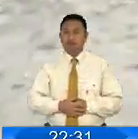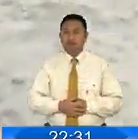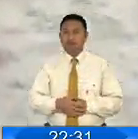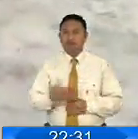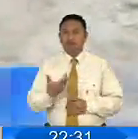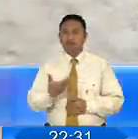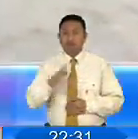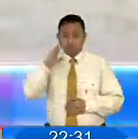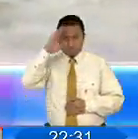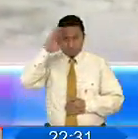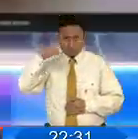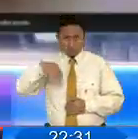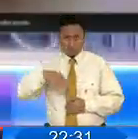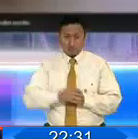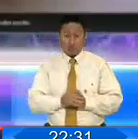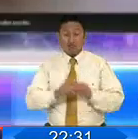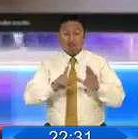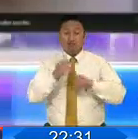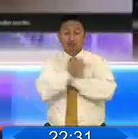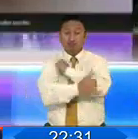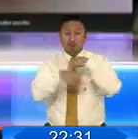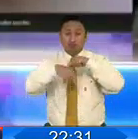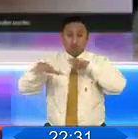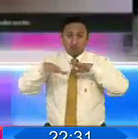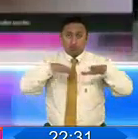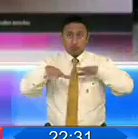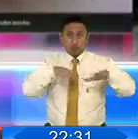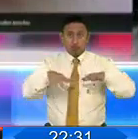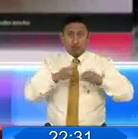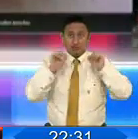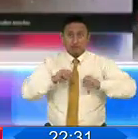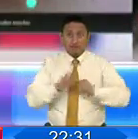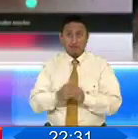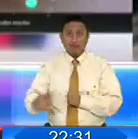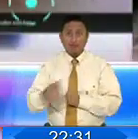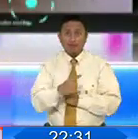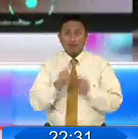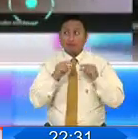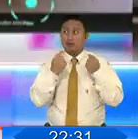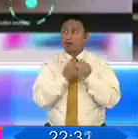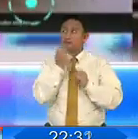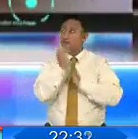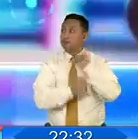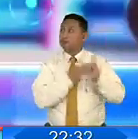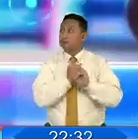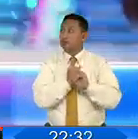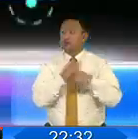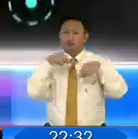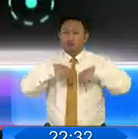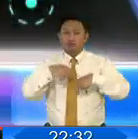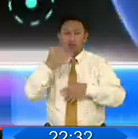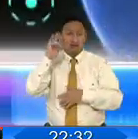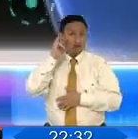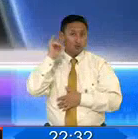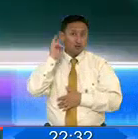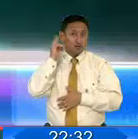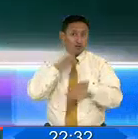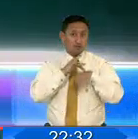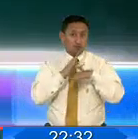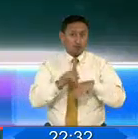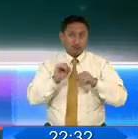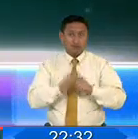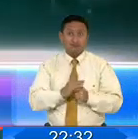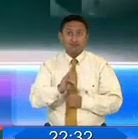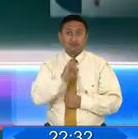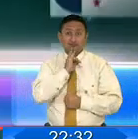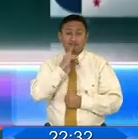Coordinación regional de las policías de seis países permitió de forma simultánea desarticular una red internacional dedicada a la pornografía infantil. Estados